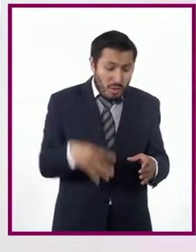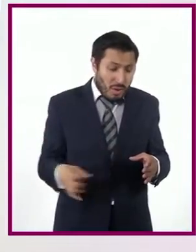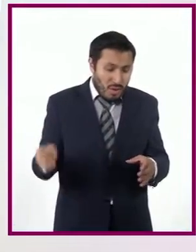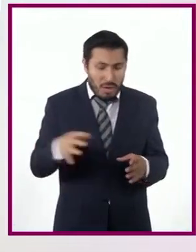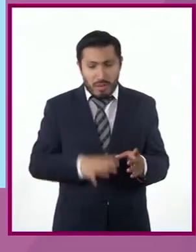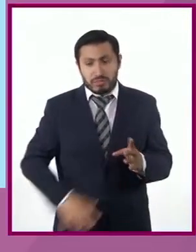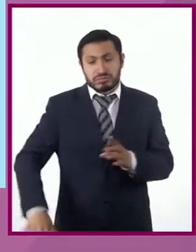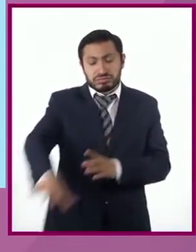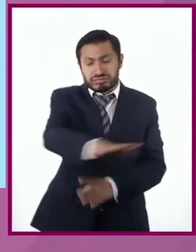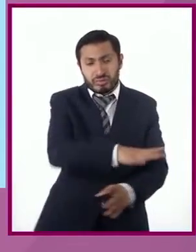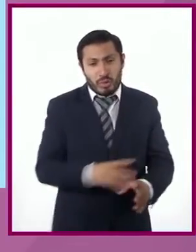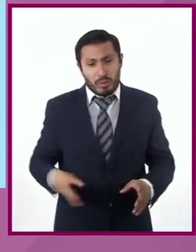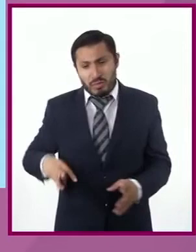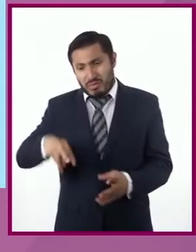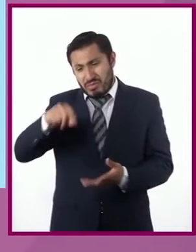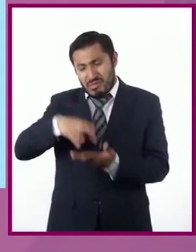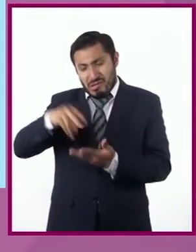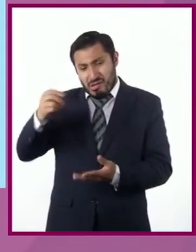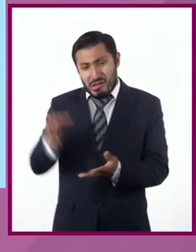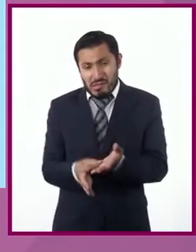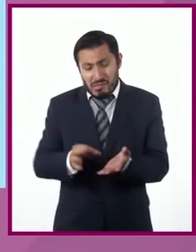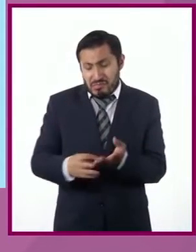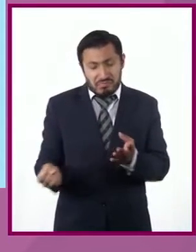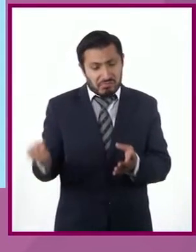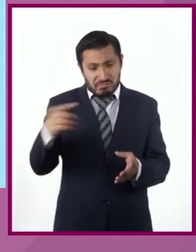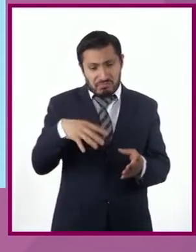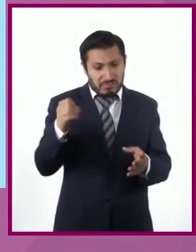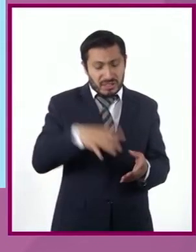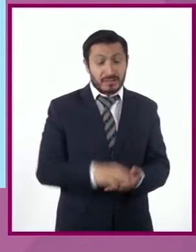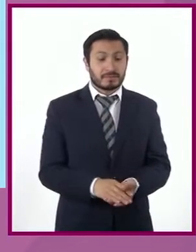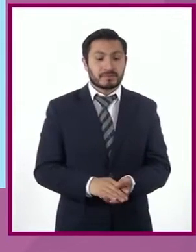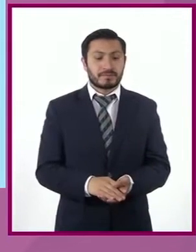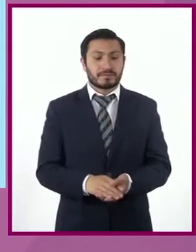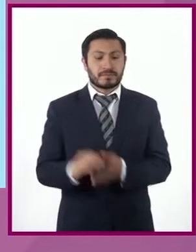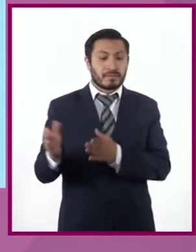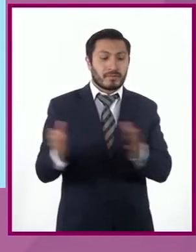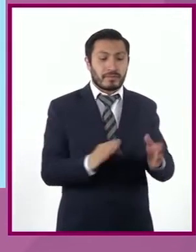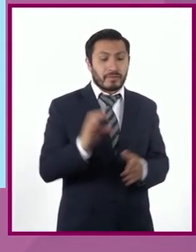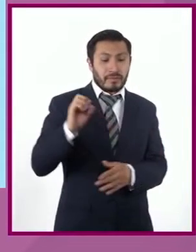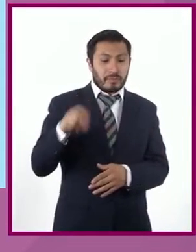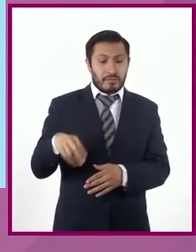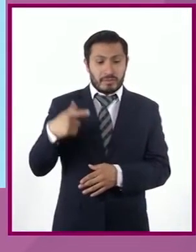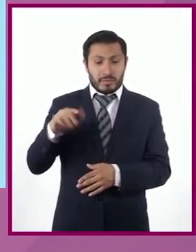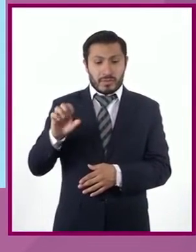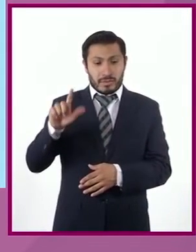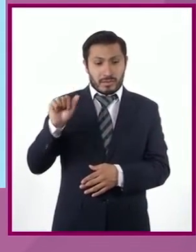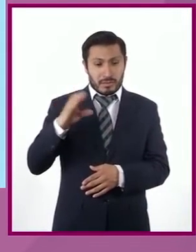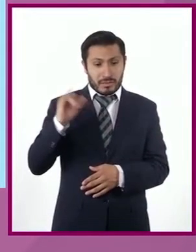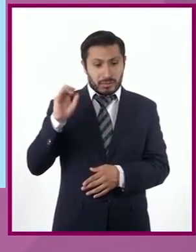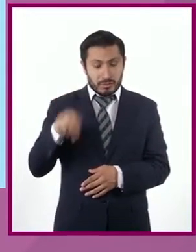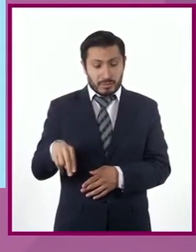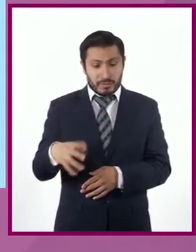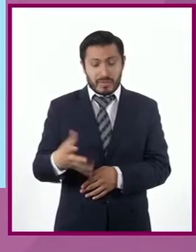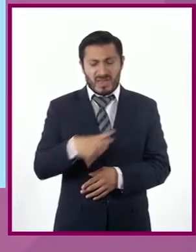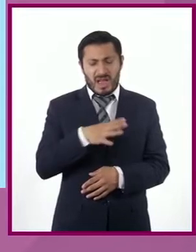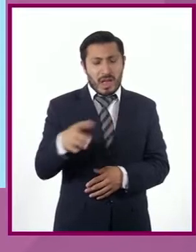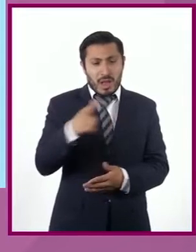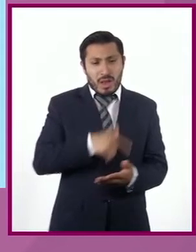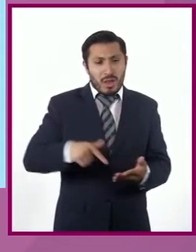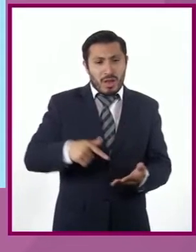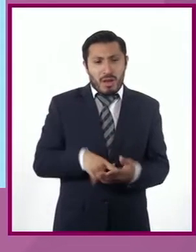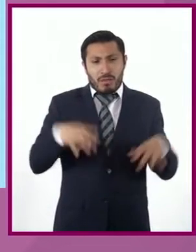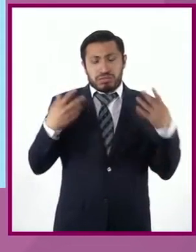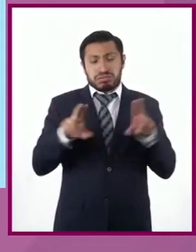a su alrededor. Congelación, que solo se da en zonas muy frías, donde el hielo